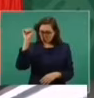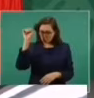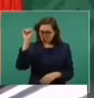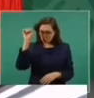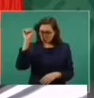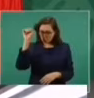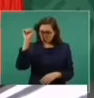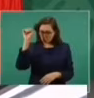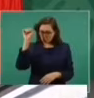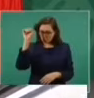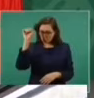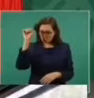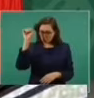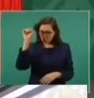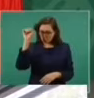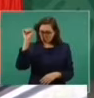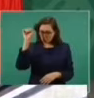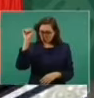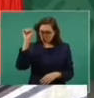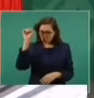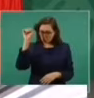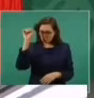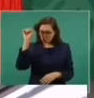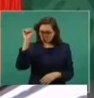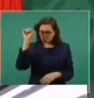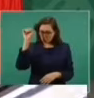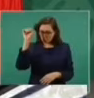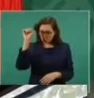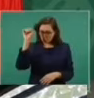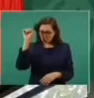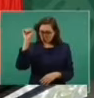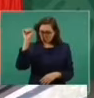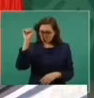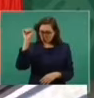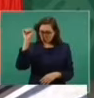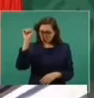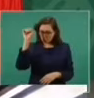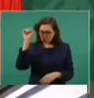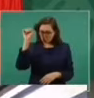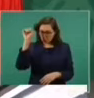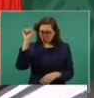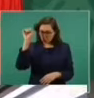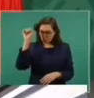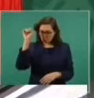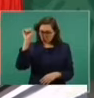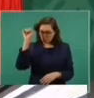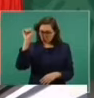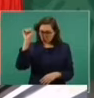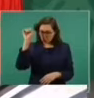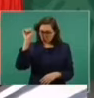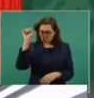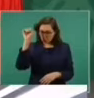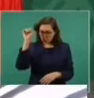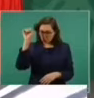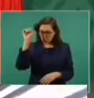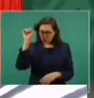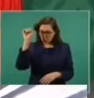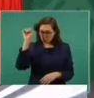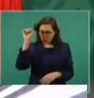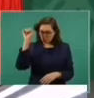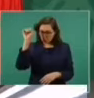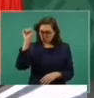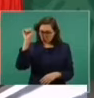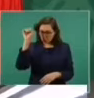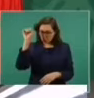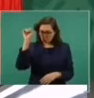de un escritorio para resolver únicamente y exclusivamente el tema de Mexicana de Aviación. Yo creo que necesitamos